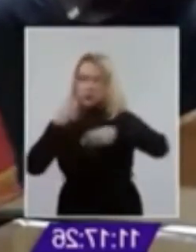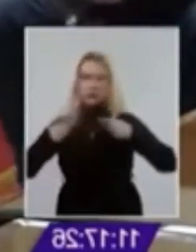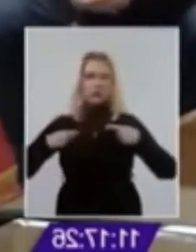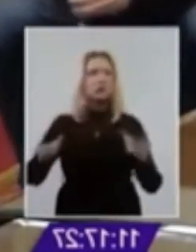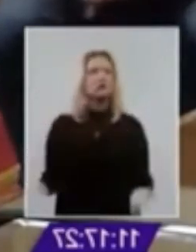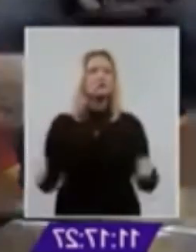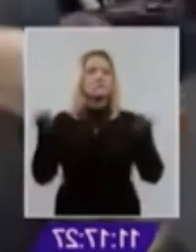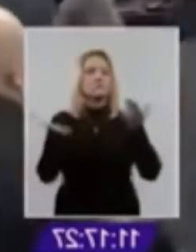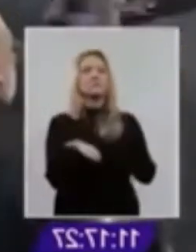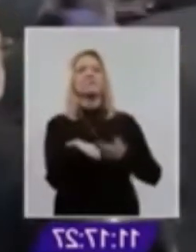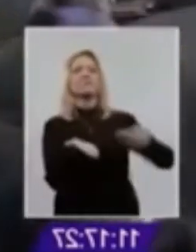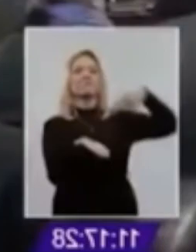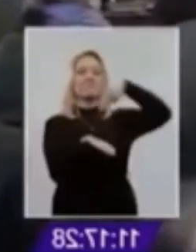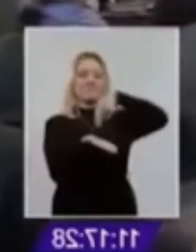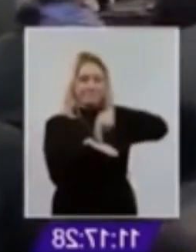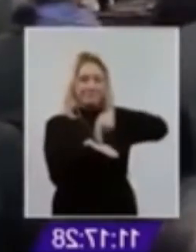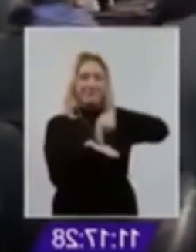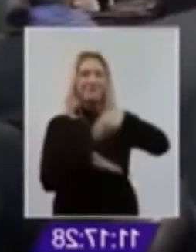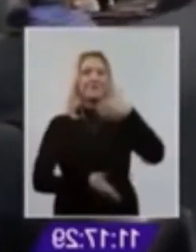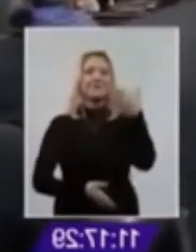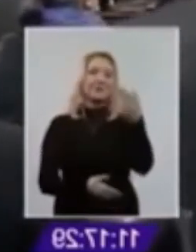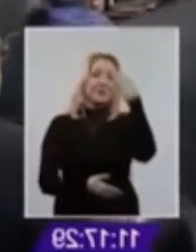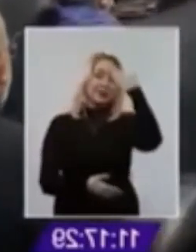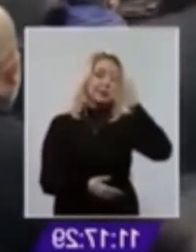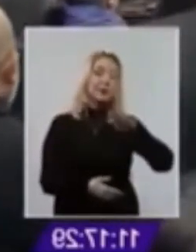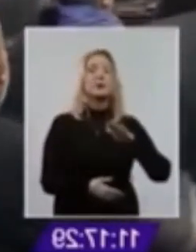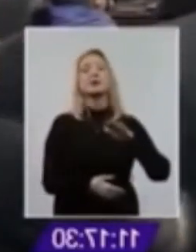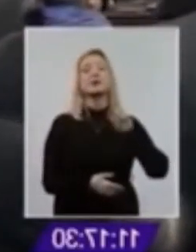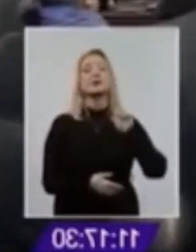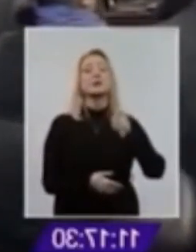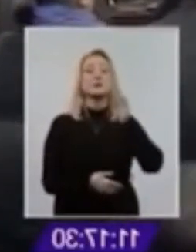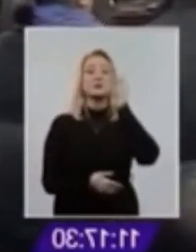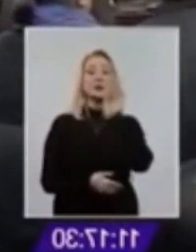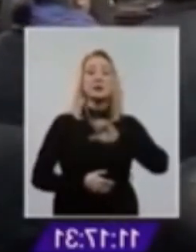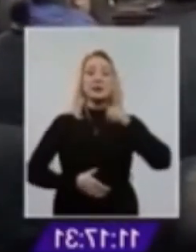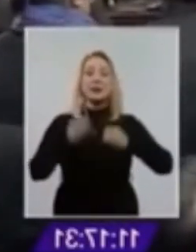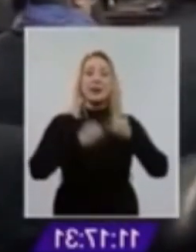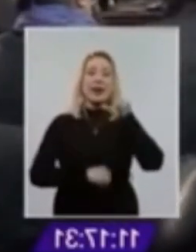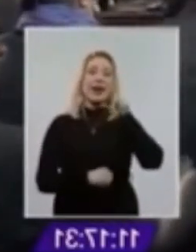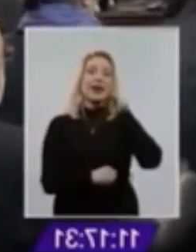señora ministra lenia ves guadarrama por favor Pase al